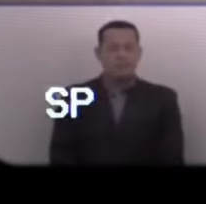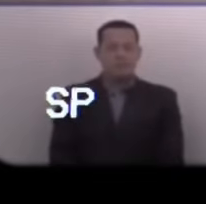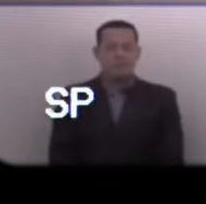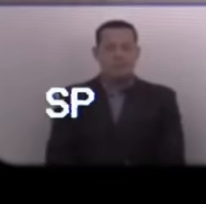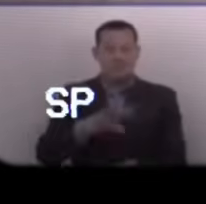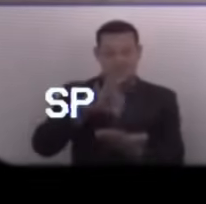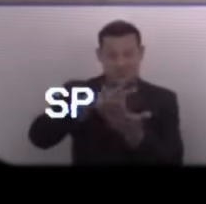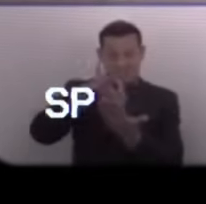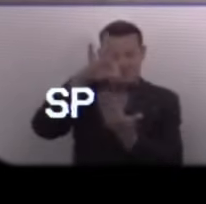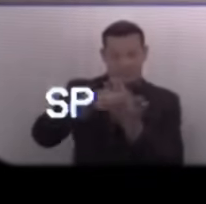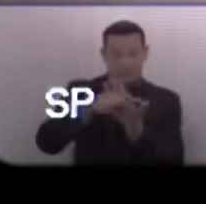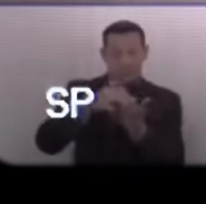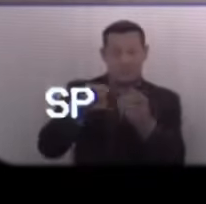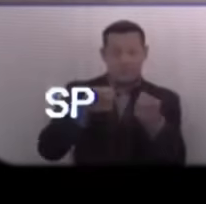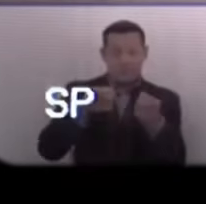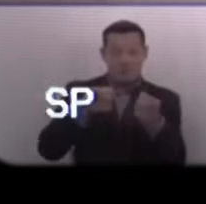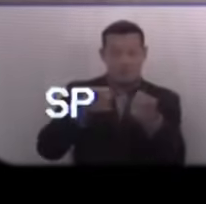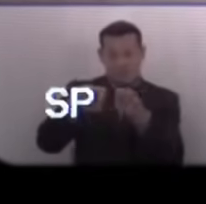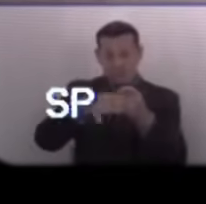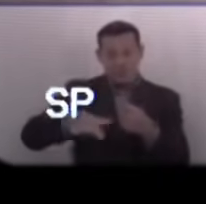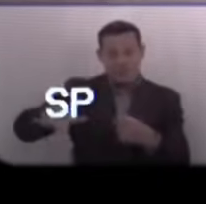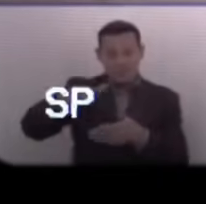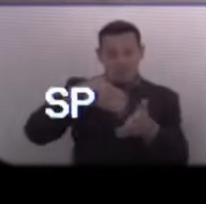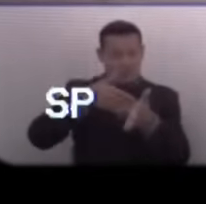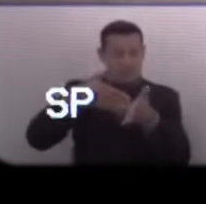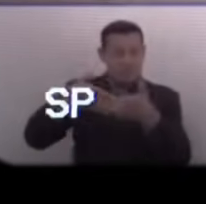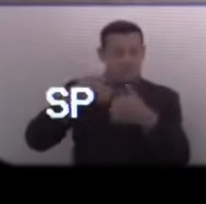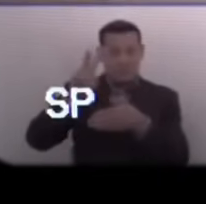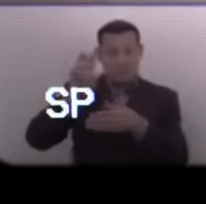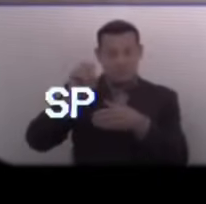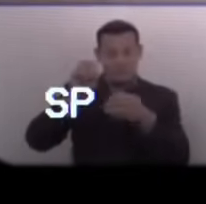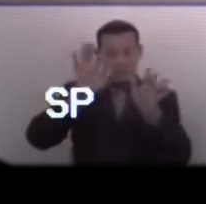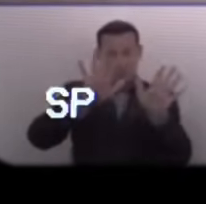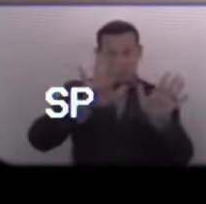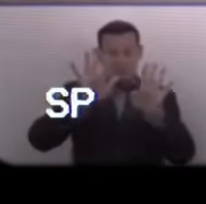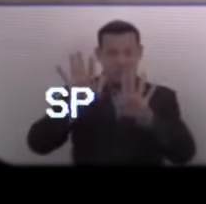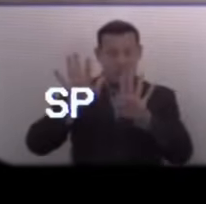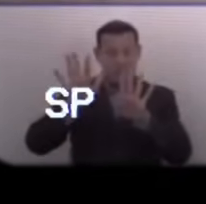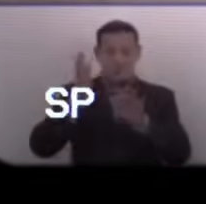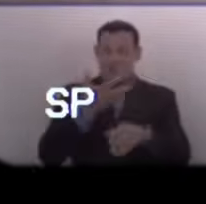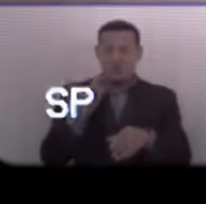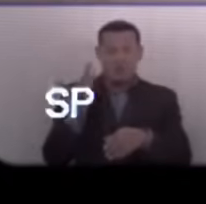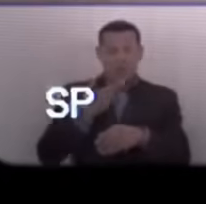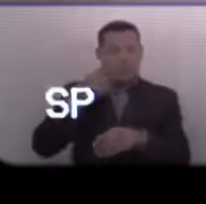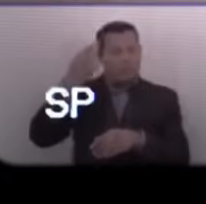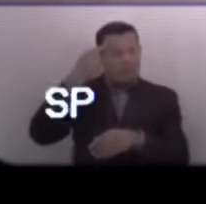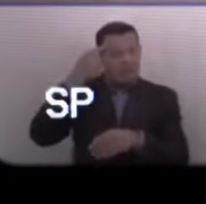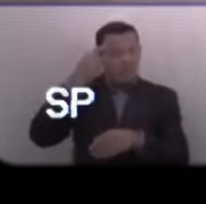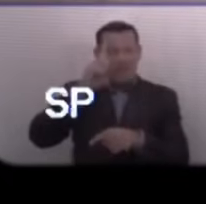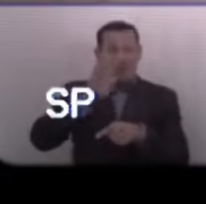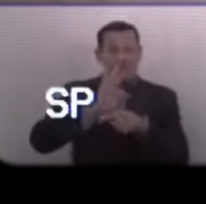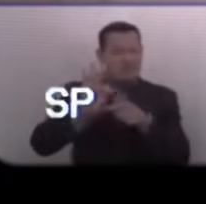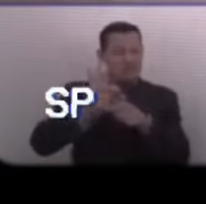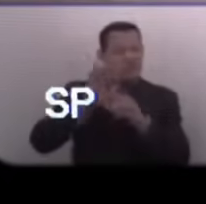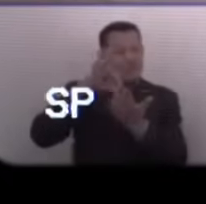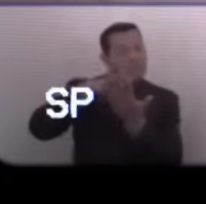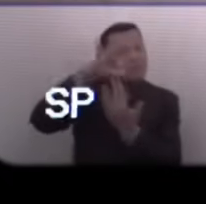El Plan Control Territorial, que inició en 2019, para aquellos que creen que no hay plan,